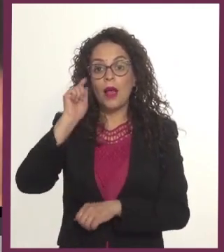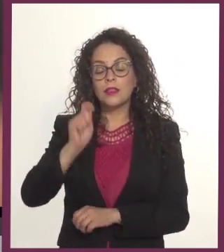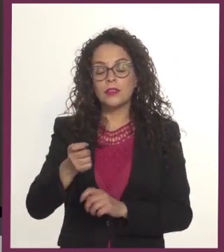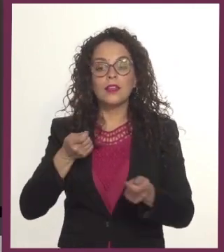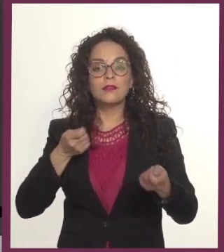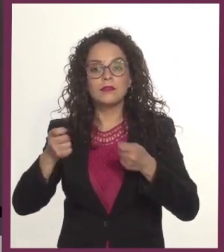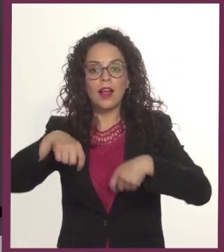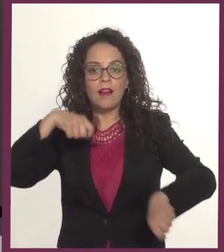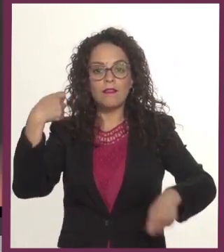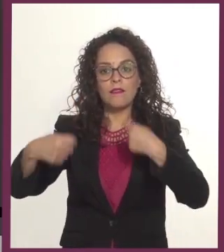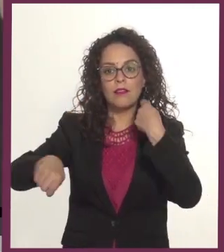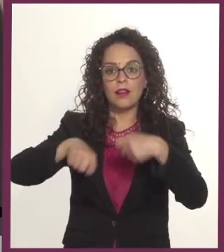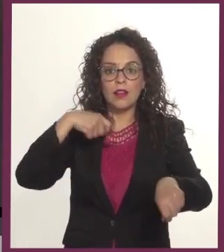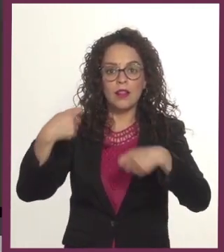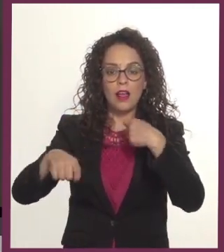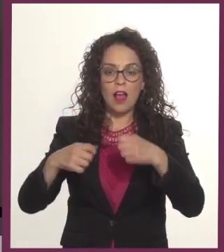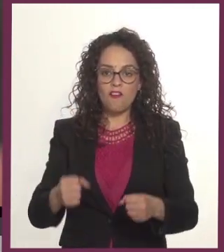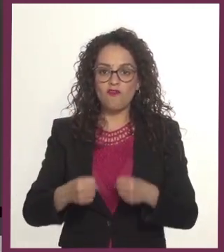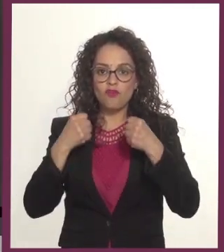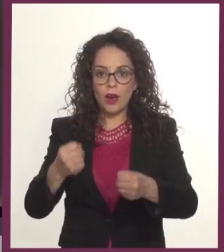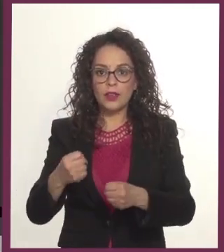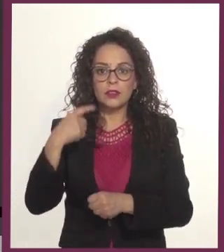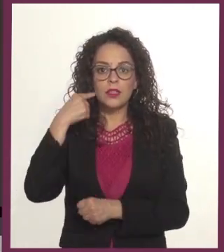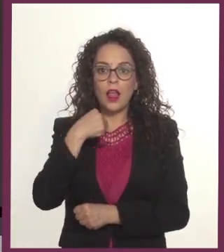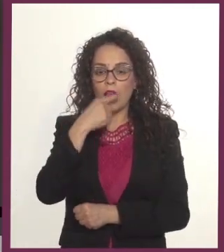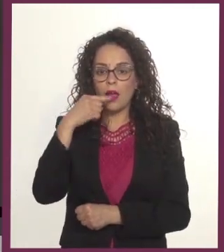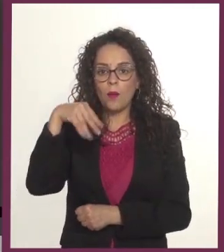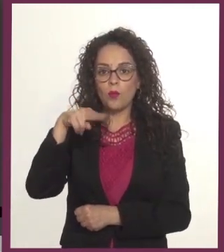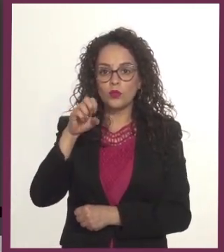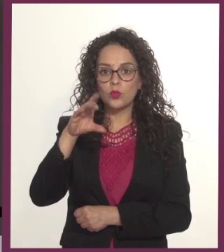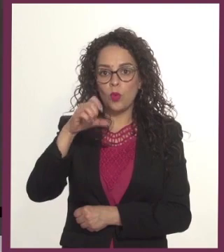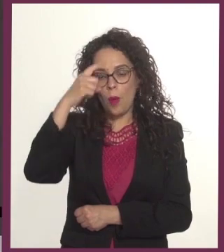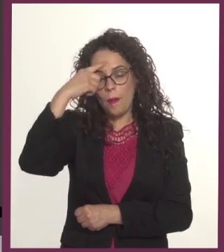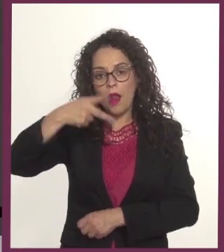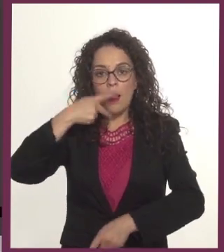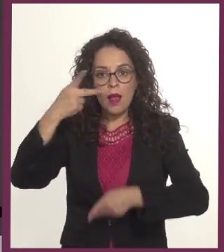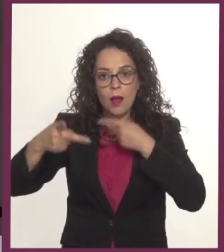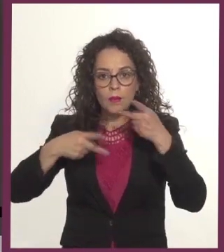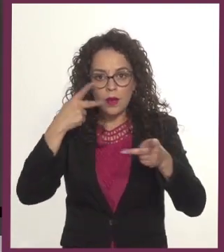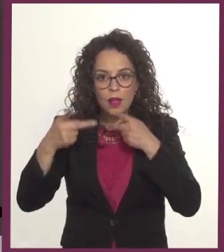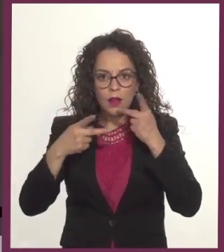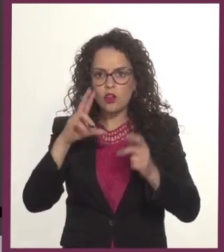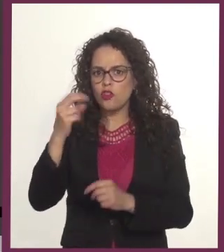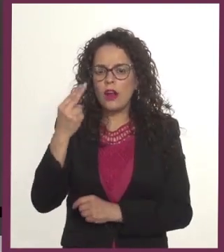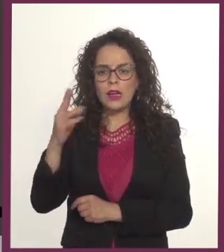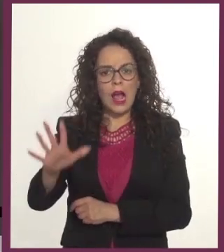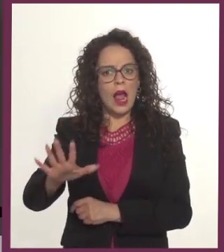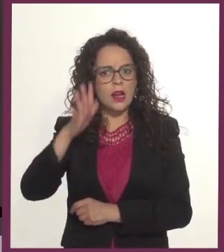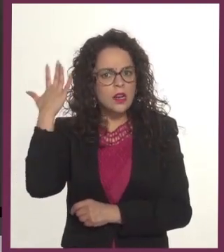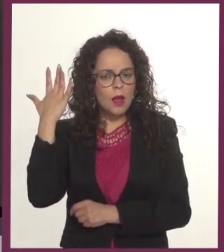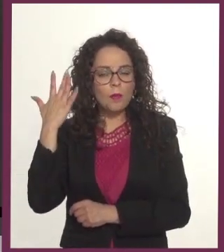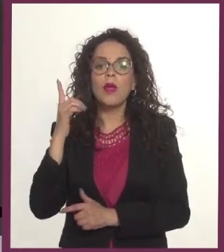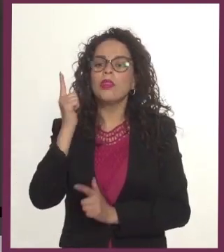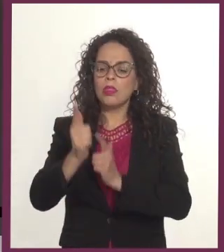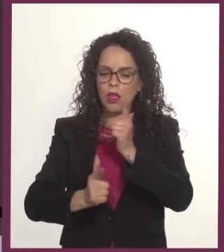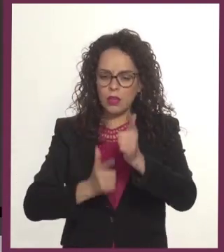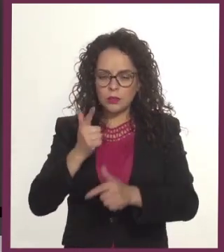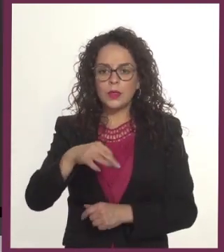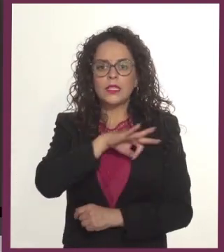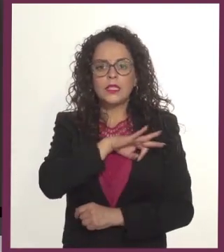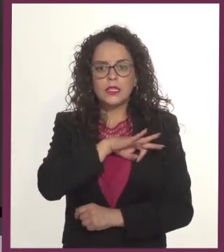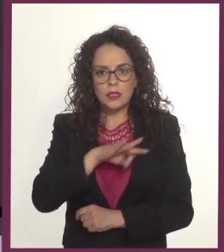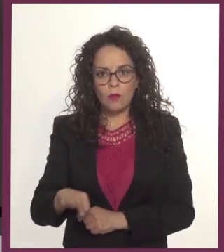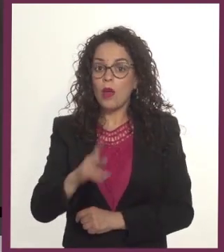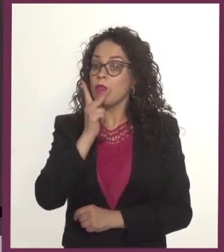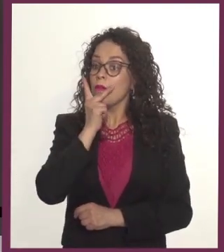demás amigos, luego yo hago el trabalenguas de mi amigo, él hace el mío, y eso va creando mayor elasticidad y fuerza en